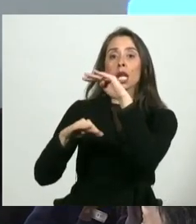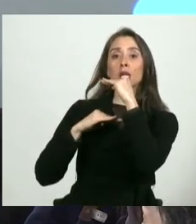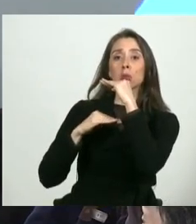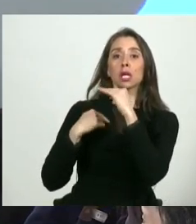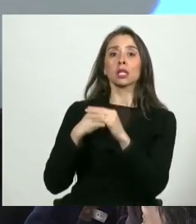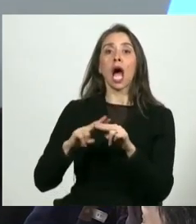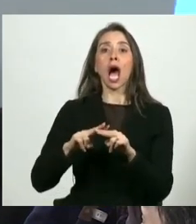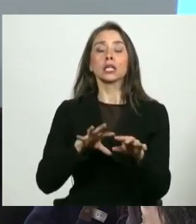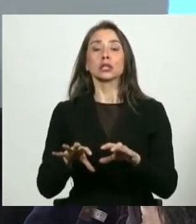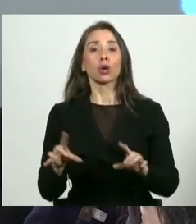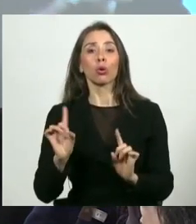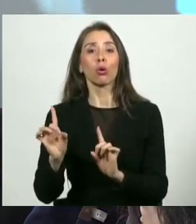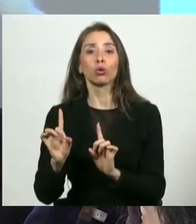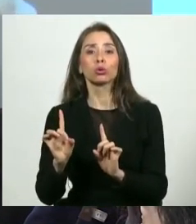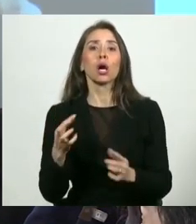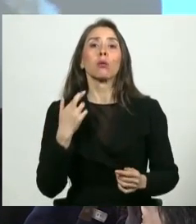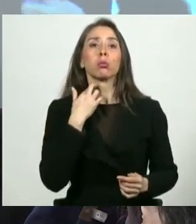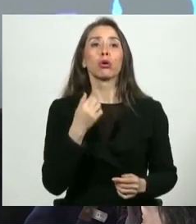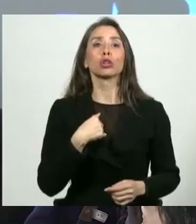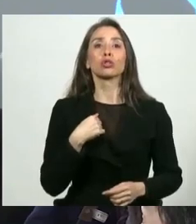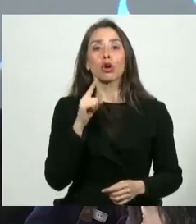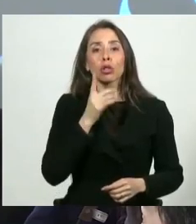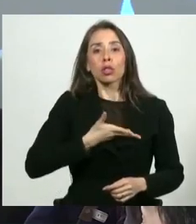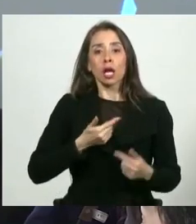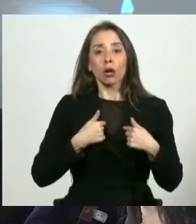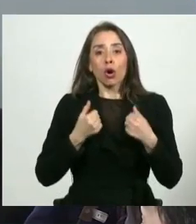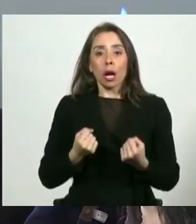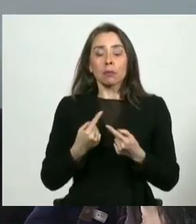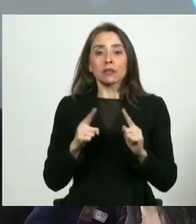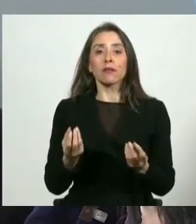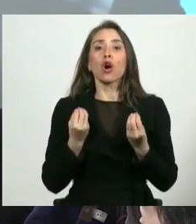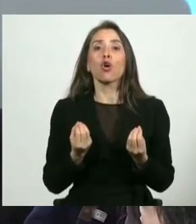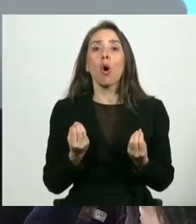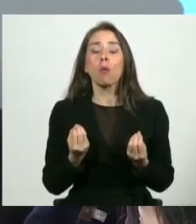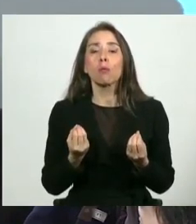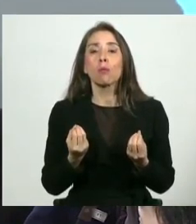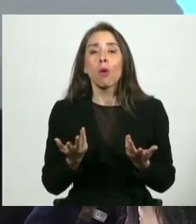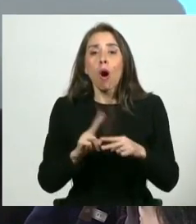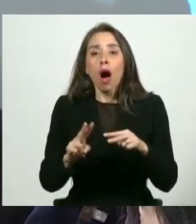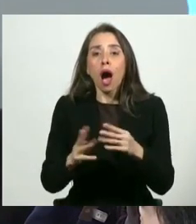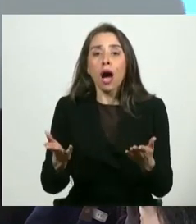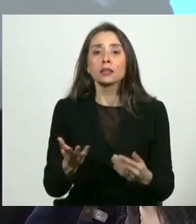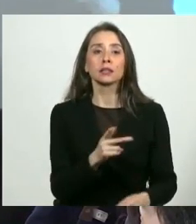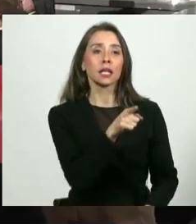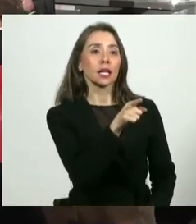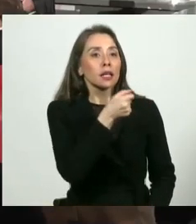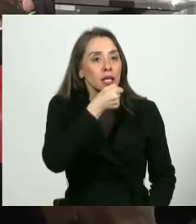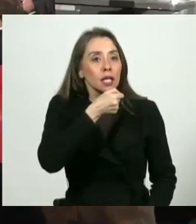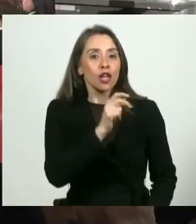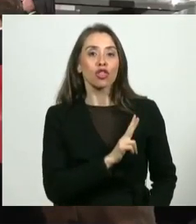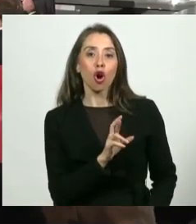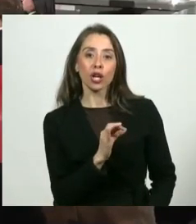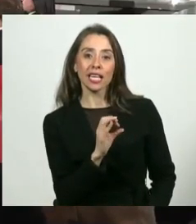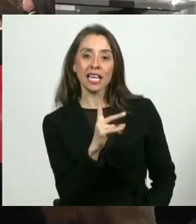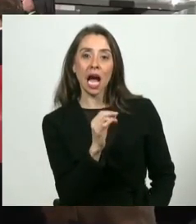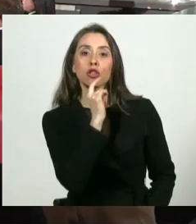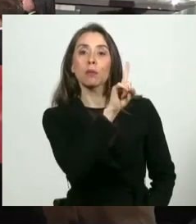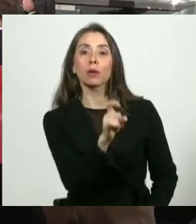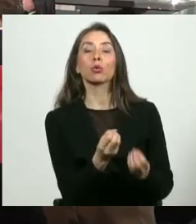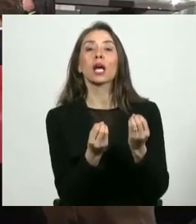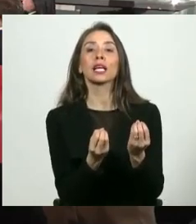cosas porque tengo una capacidad diferente. ¿Qué ocurre con eso? Y a don Ricardo le pregunto, ¿qué